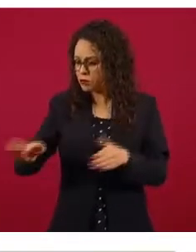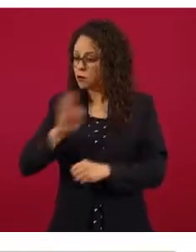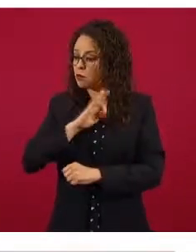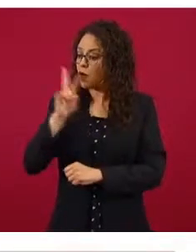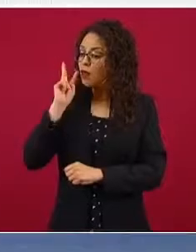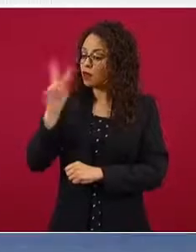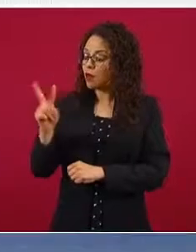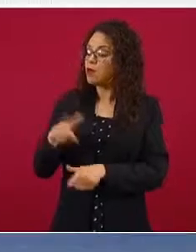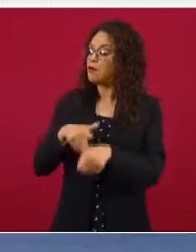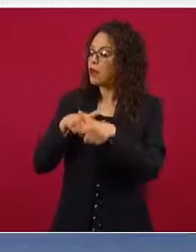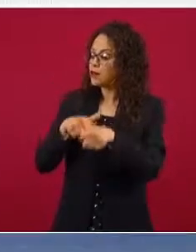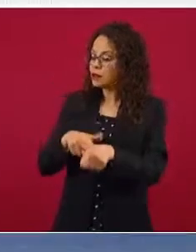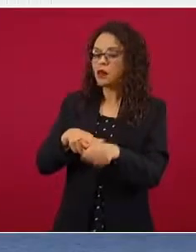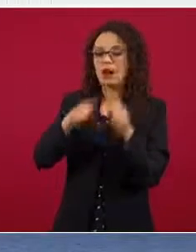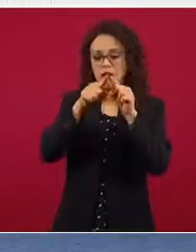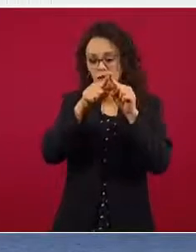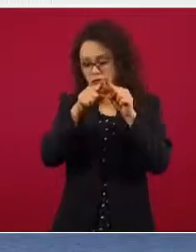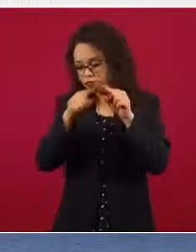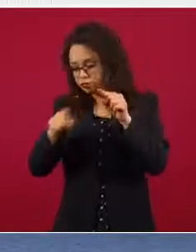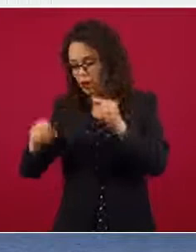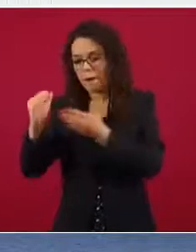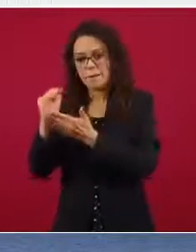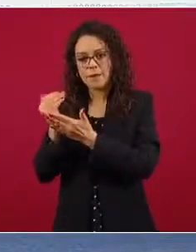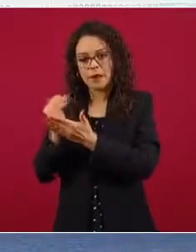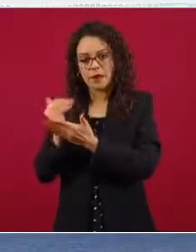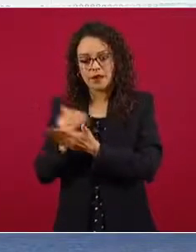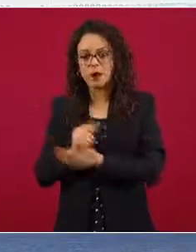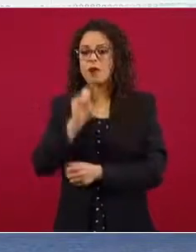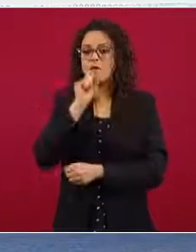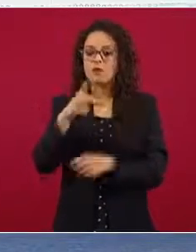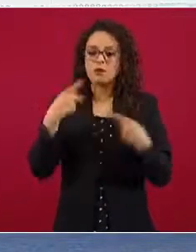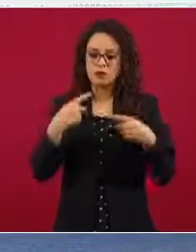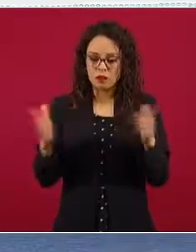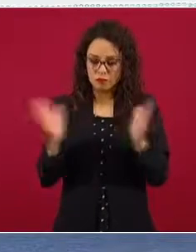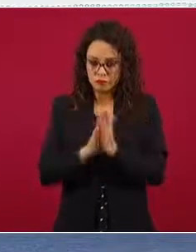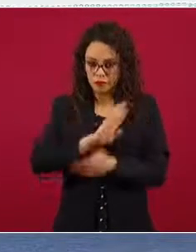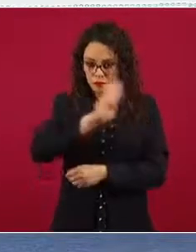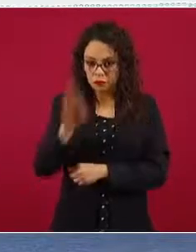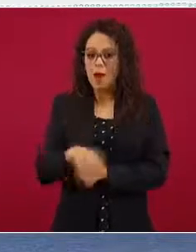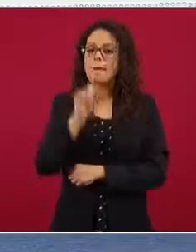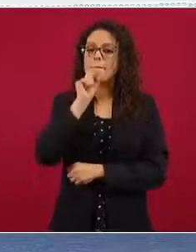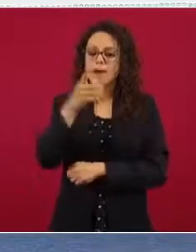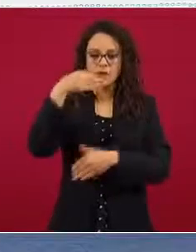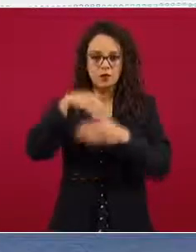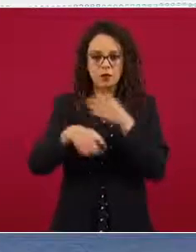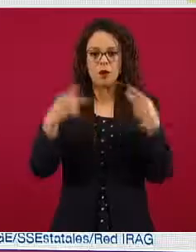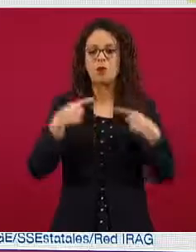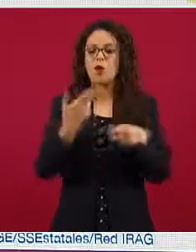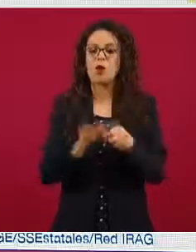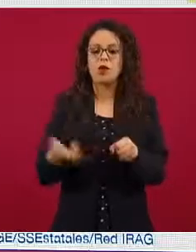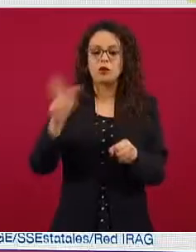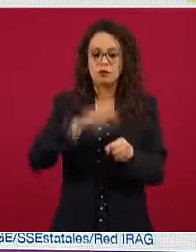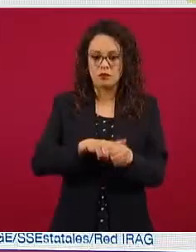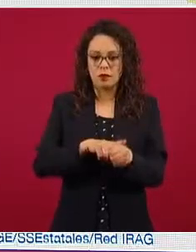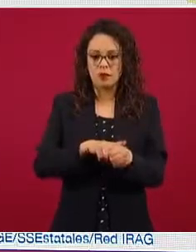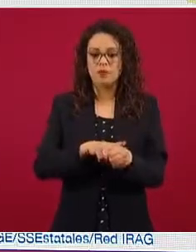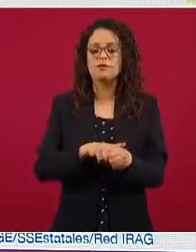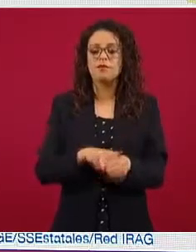sostenida, lo hay también en la mortalidad y lo hay también en la hospitalización. Entonces Durango también ya está en una fase